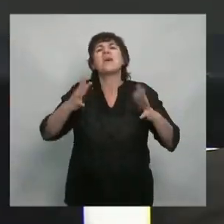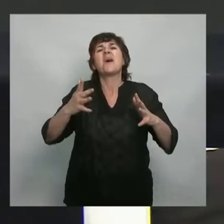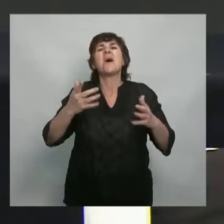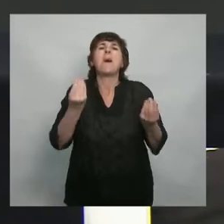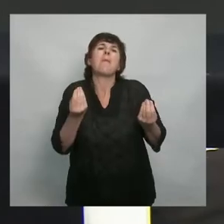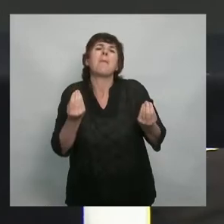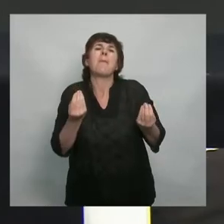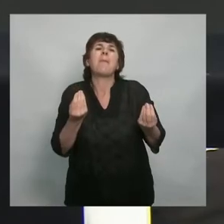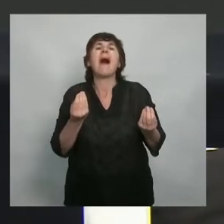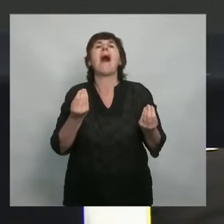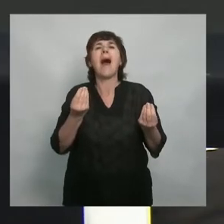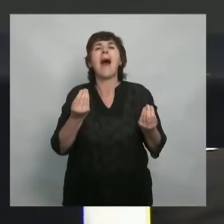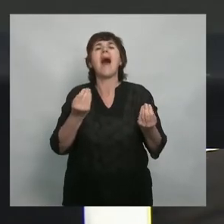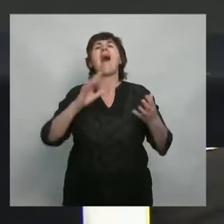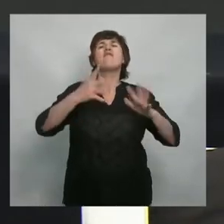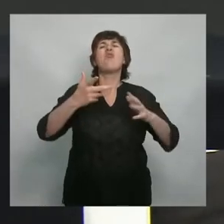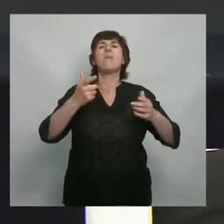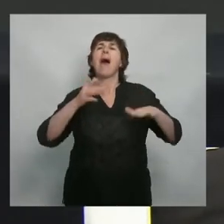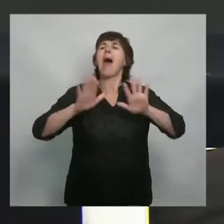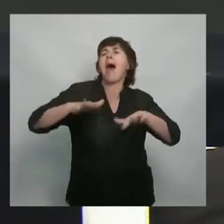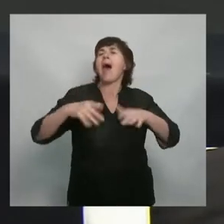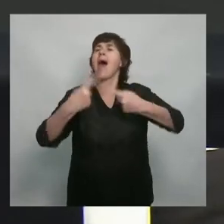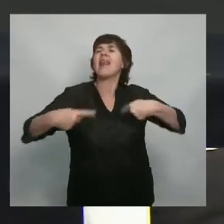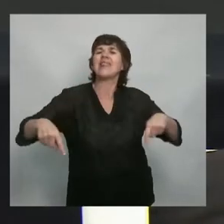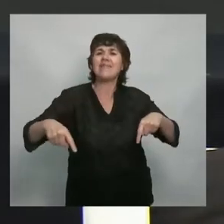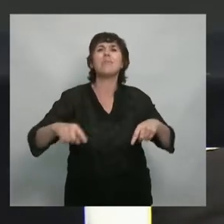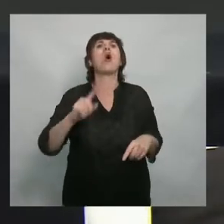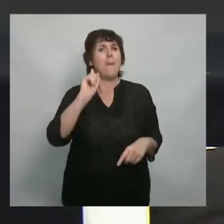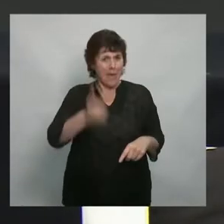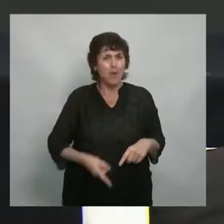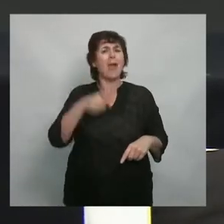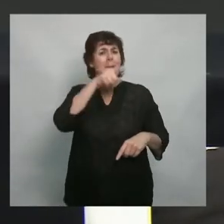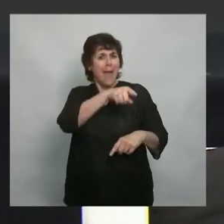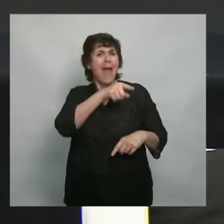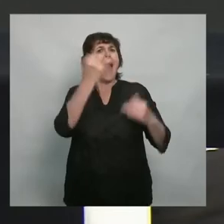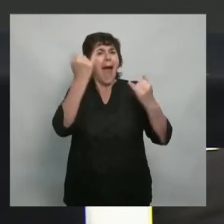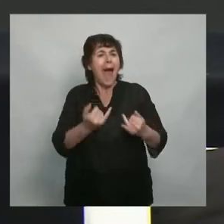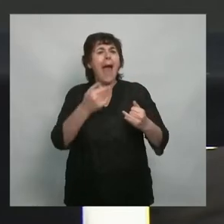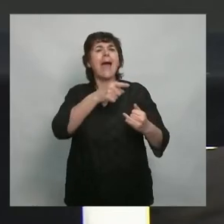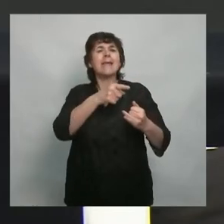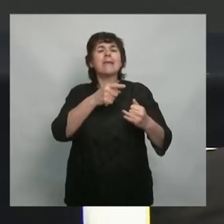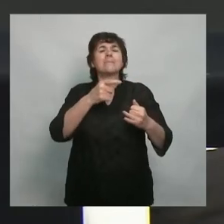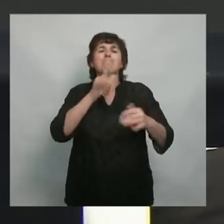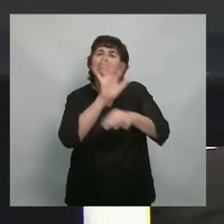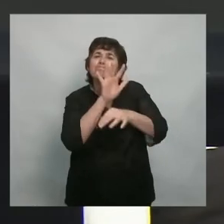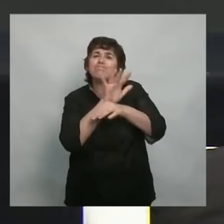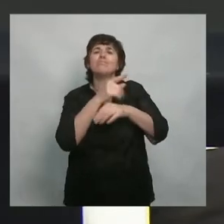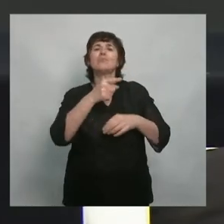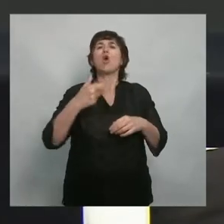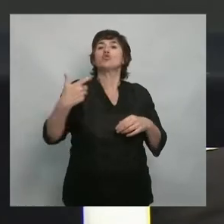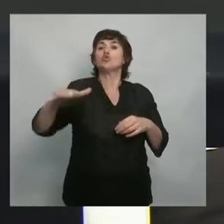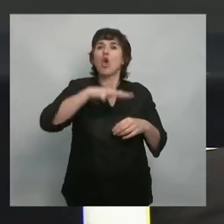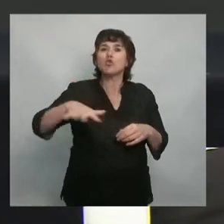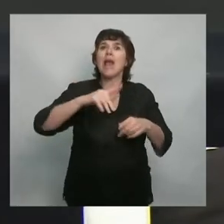músicas que tienen una gran riqueza rítmica, pero ¿qué significado social y político tiene eso? ¿Ah? ¿Qué